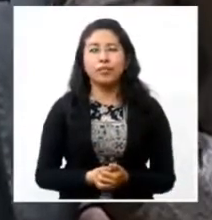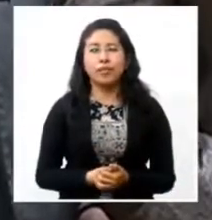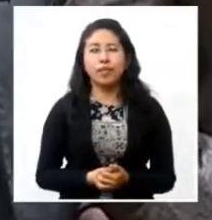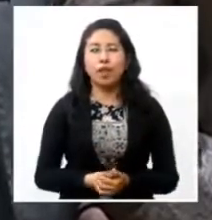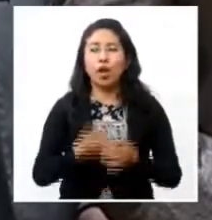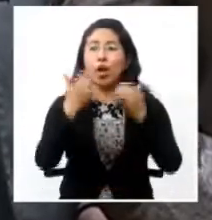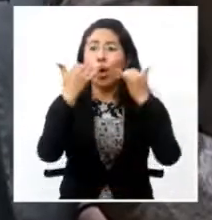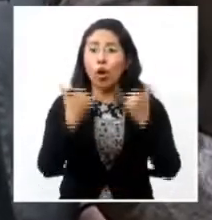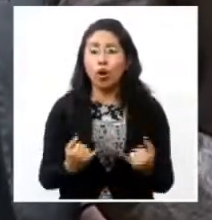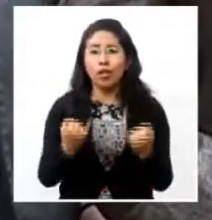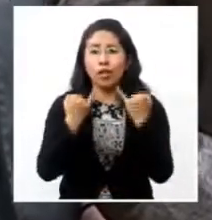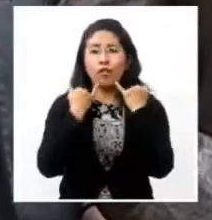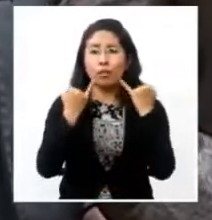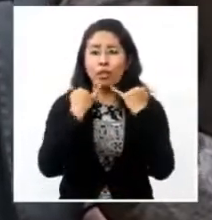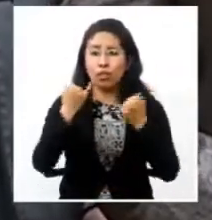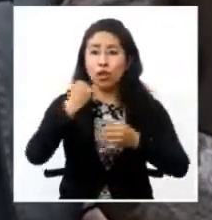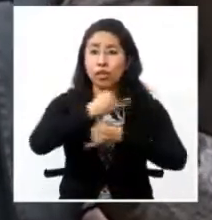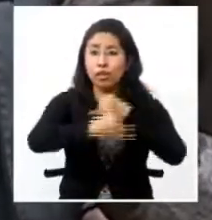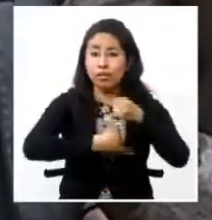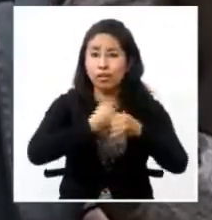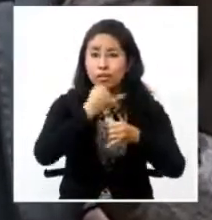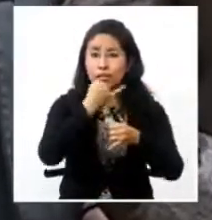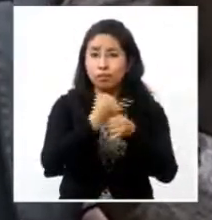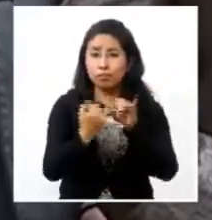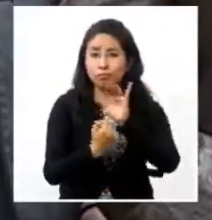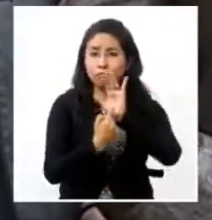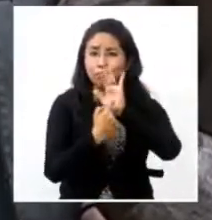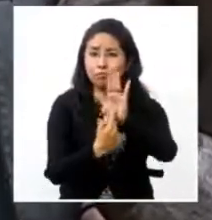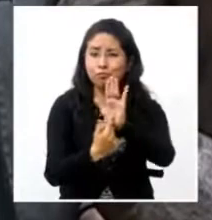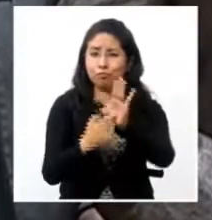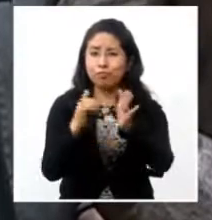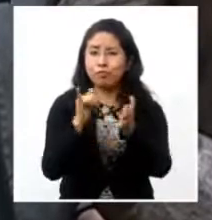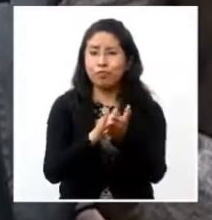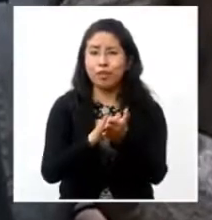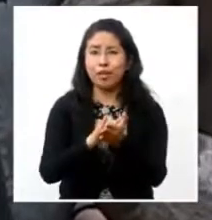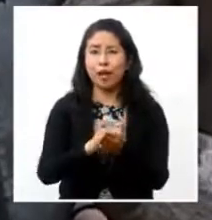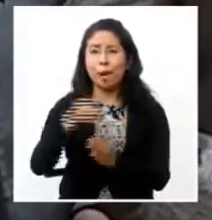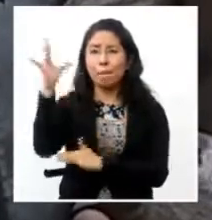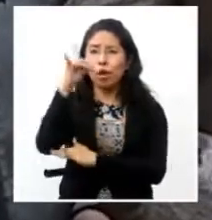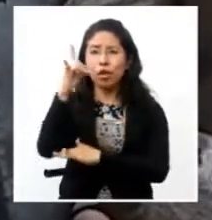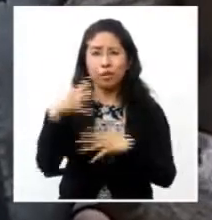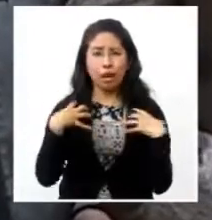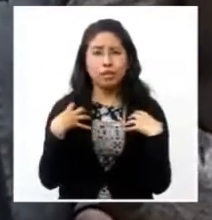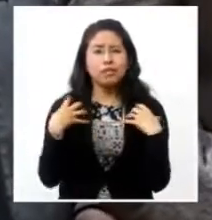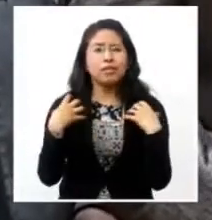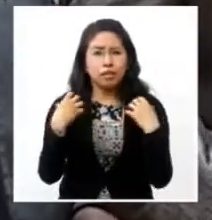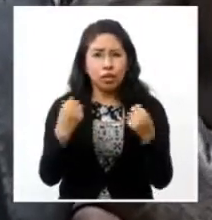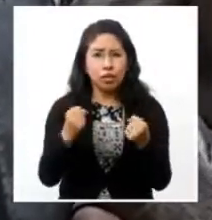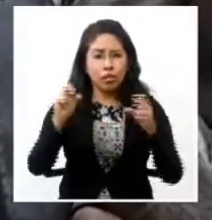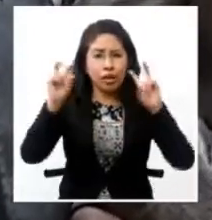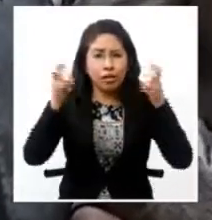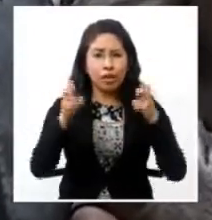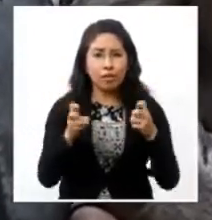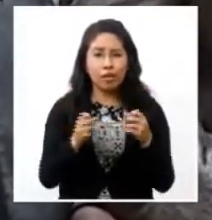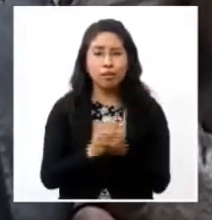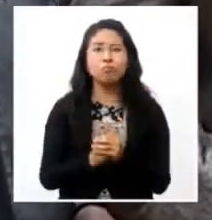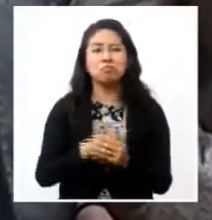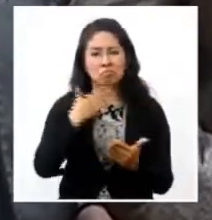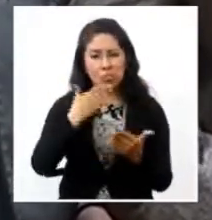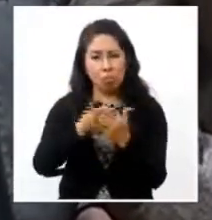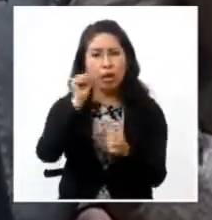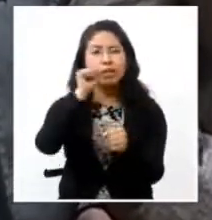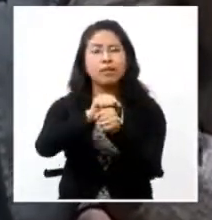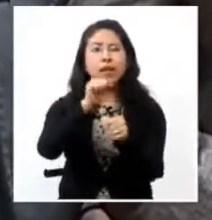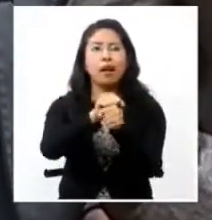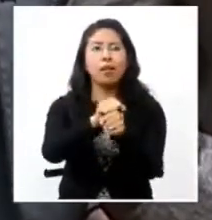los datos internacionales muestran que en salud Bolivia también ha tenido un desempeño